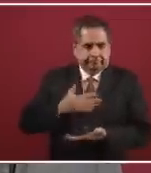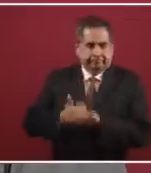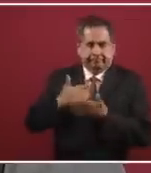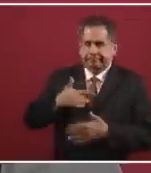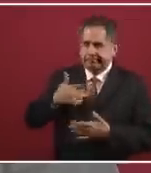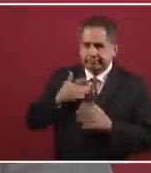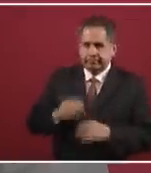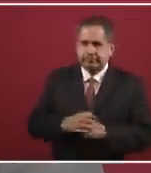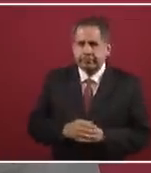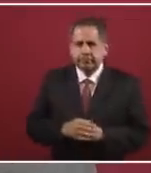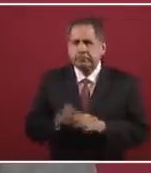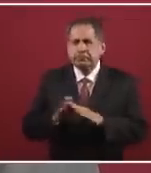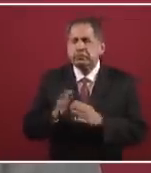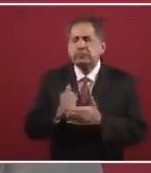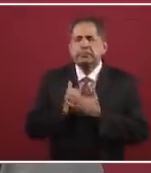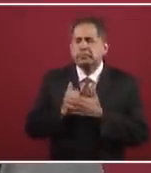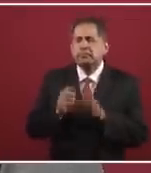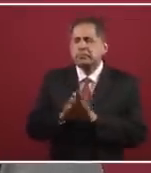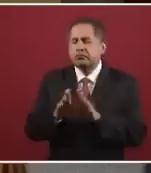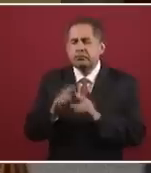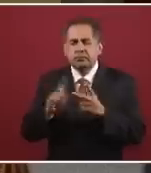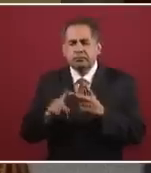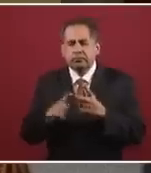como me ayudan también